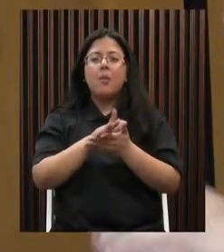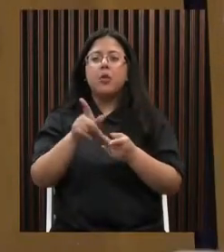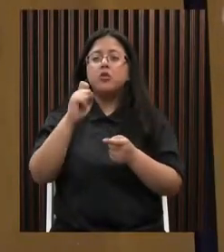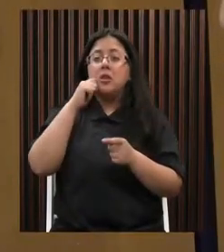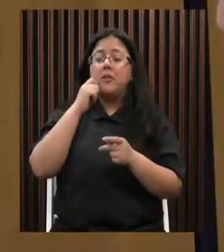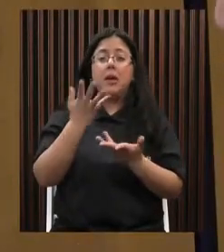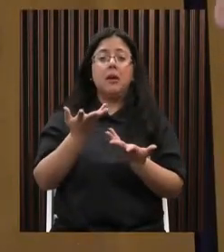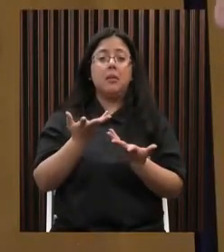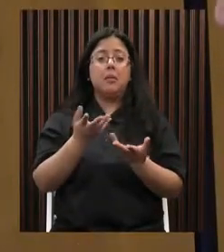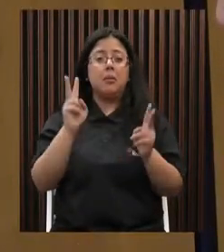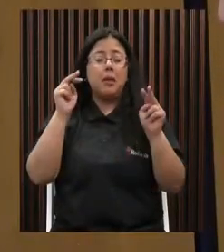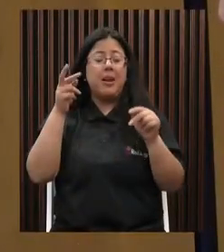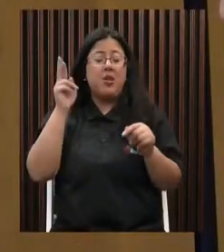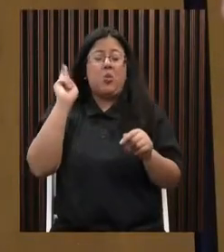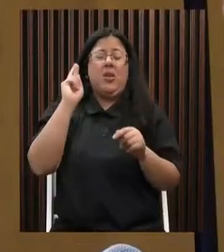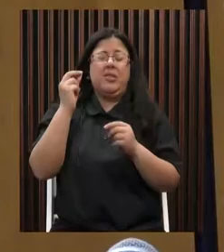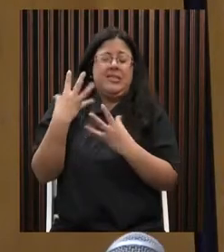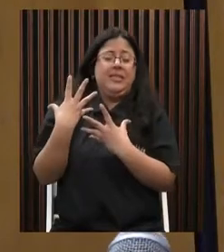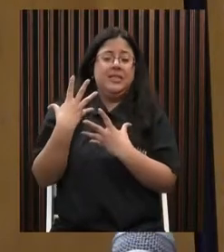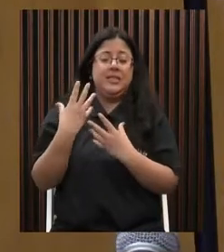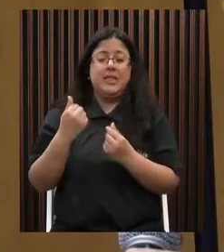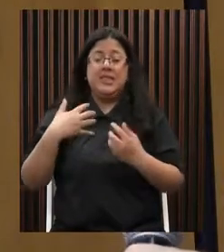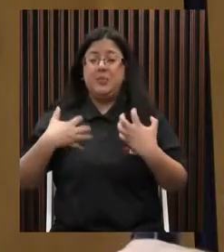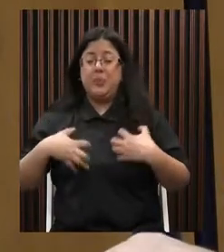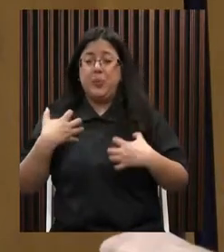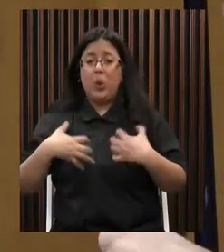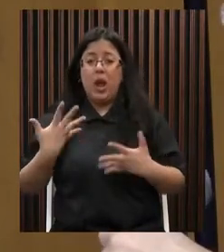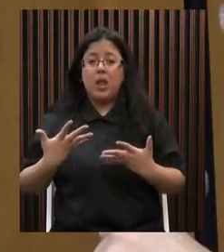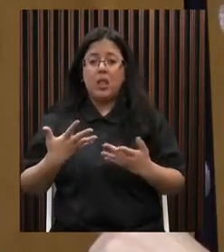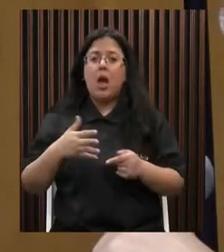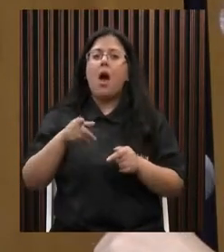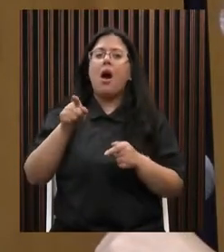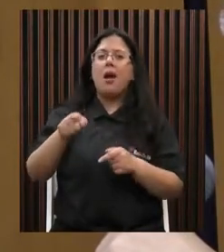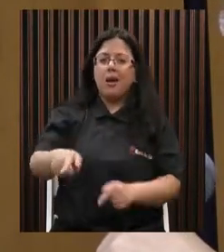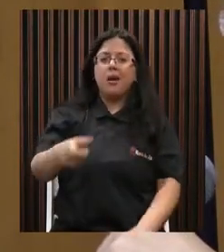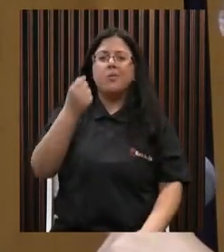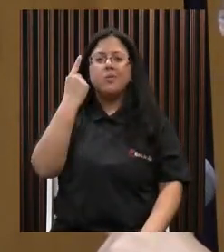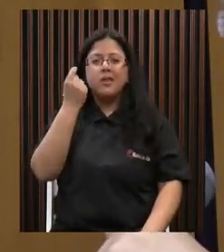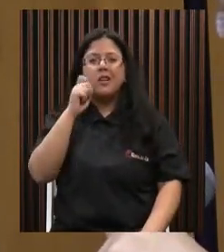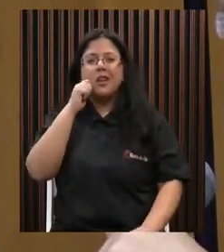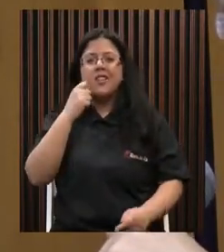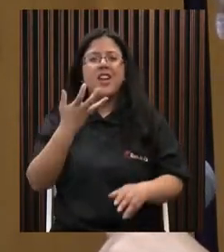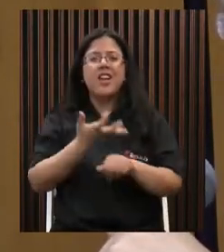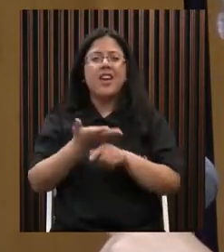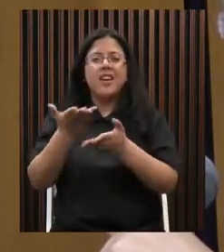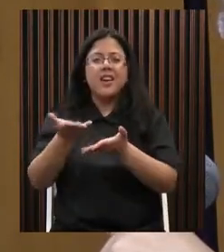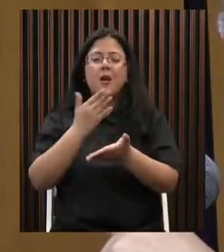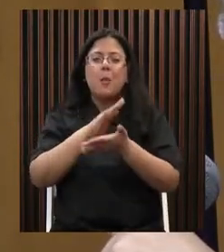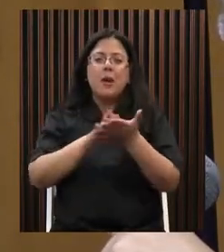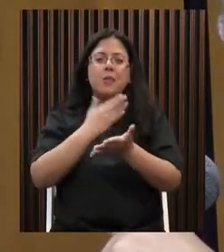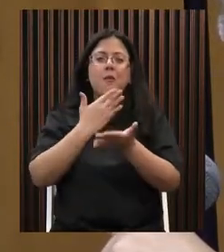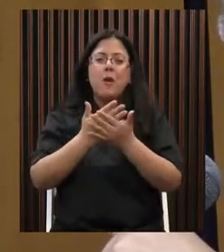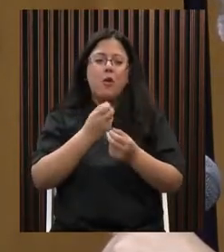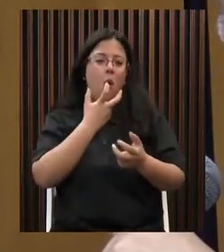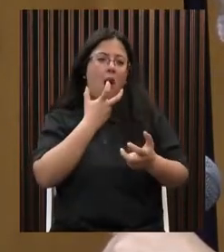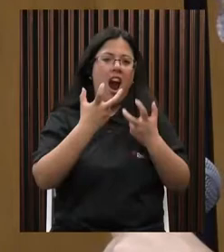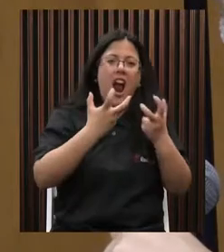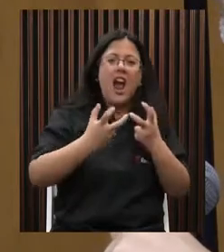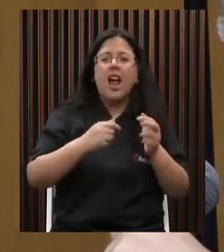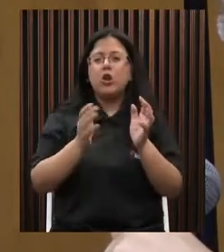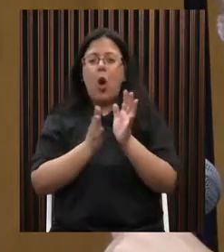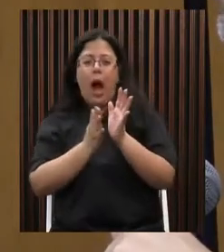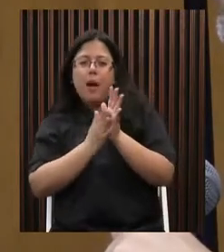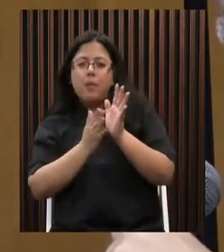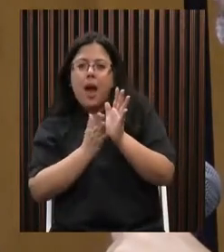sensible frente a los ruidos, vas a saber qué es lo que se va a esperar cuando, por ejemplo, venga un grito, cuando haya un